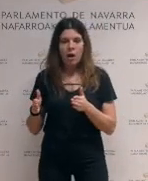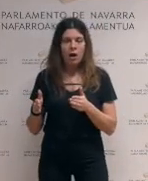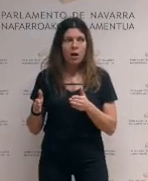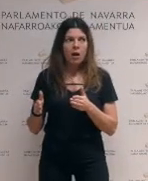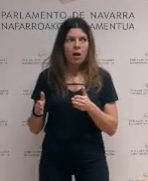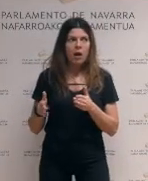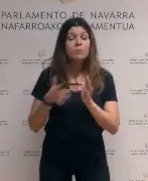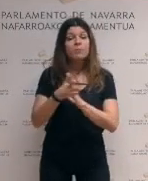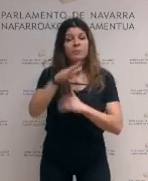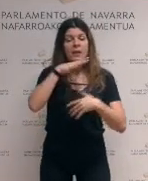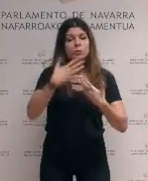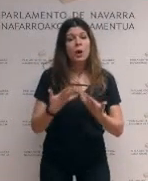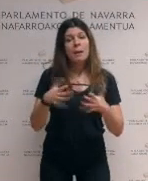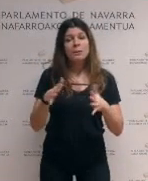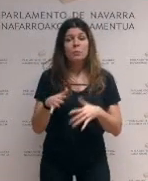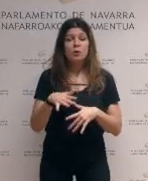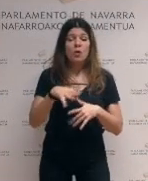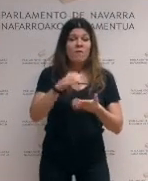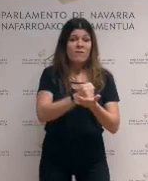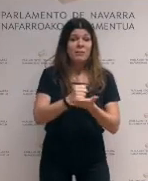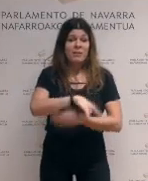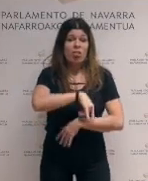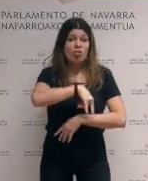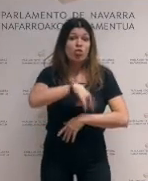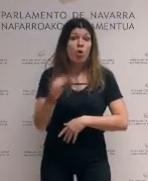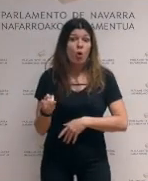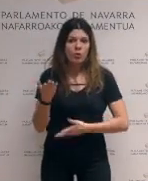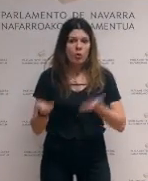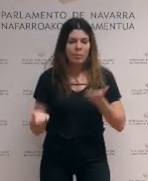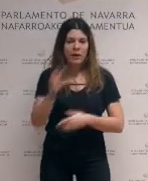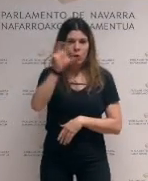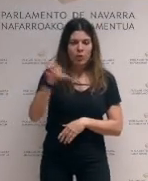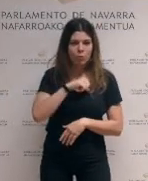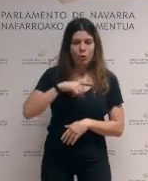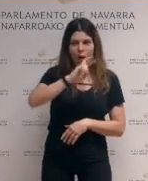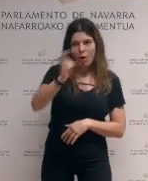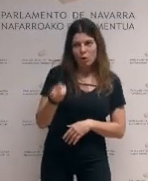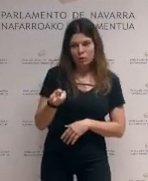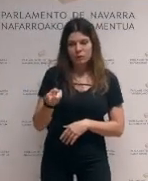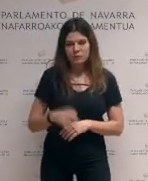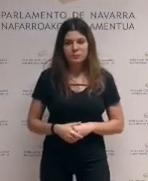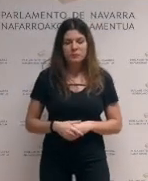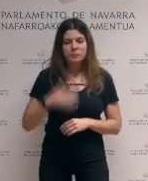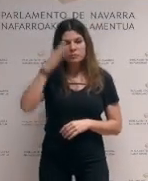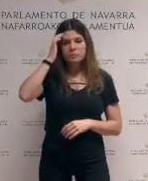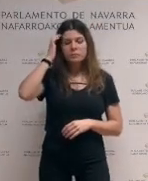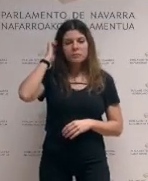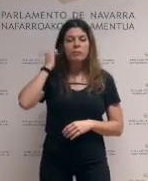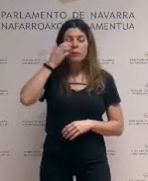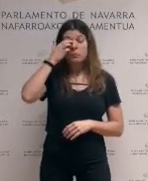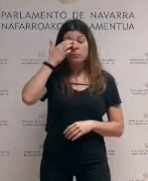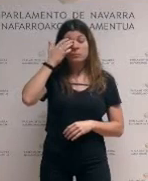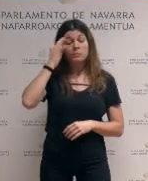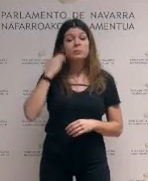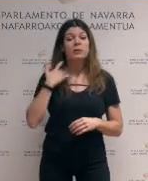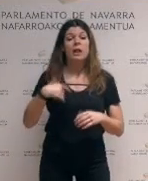que actualmente tengamos aproximadamente el doble de farmacias que en otras comunidades autónomas, teniendo en cuenta la población que tenemos. Según datos publicados en el